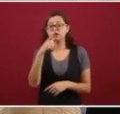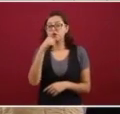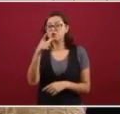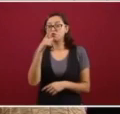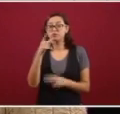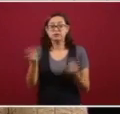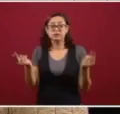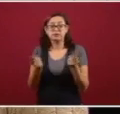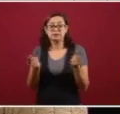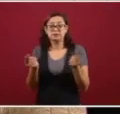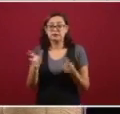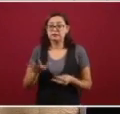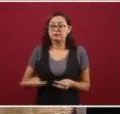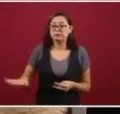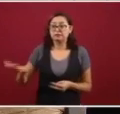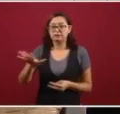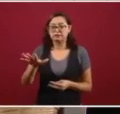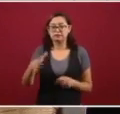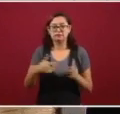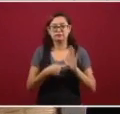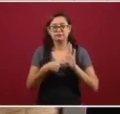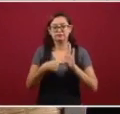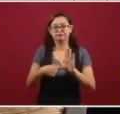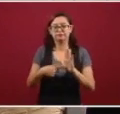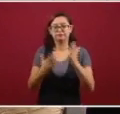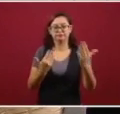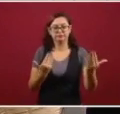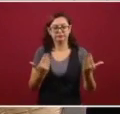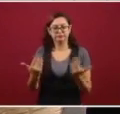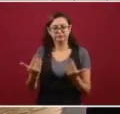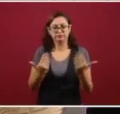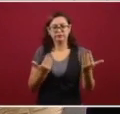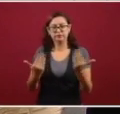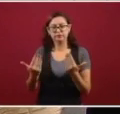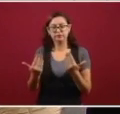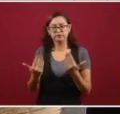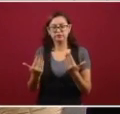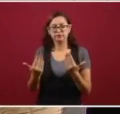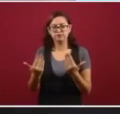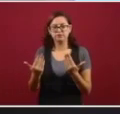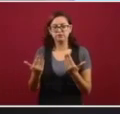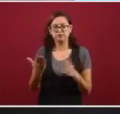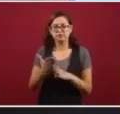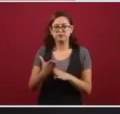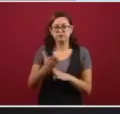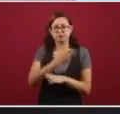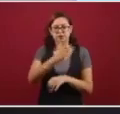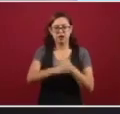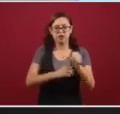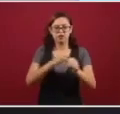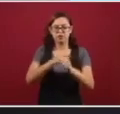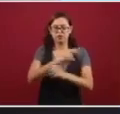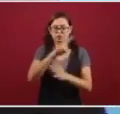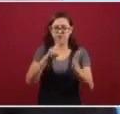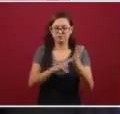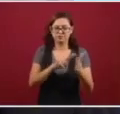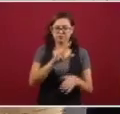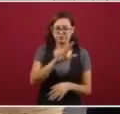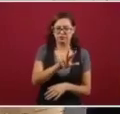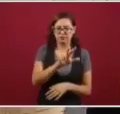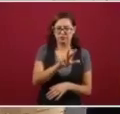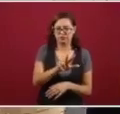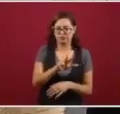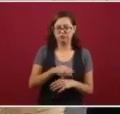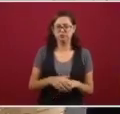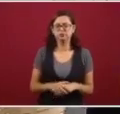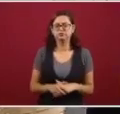comparada con lo que viene siendo lo que pasó en el 2018. La línea